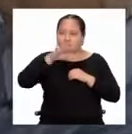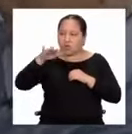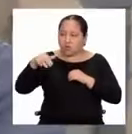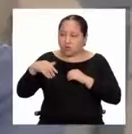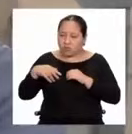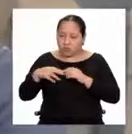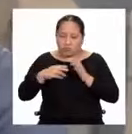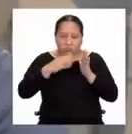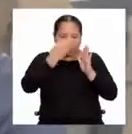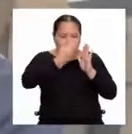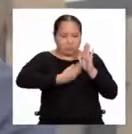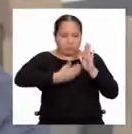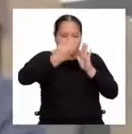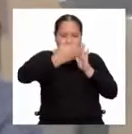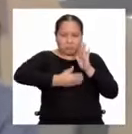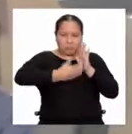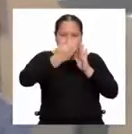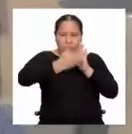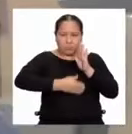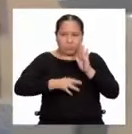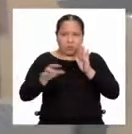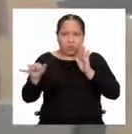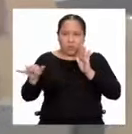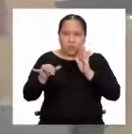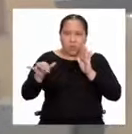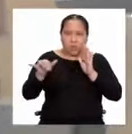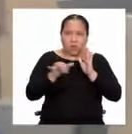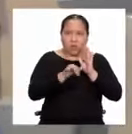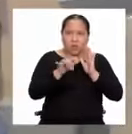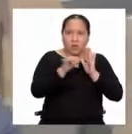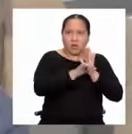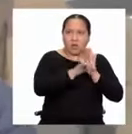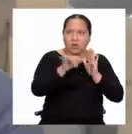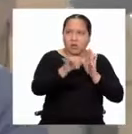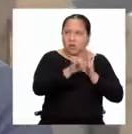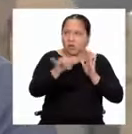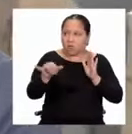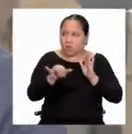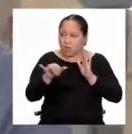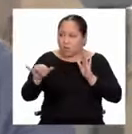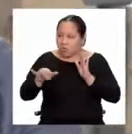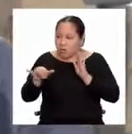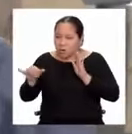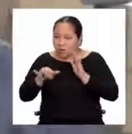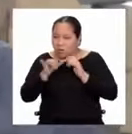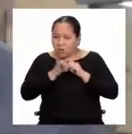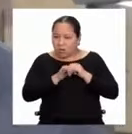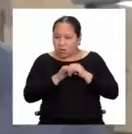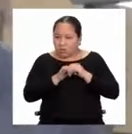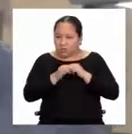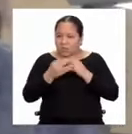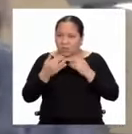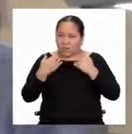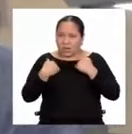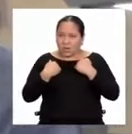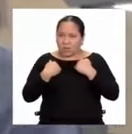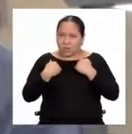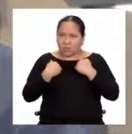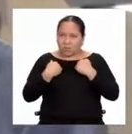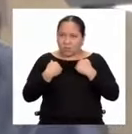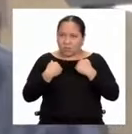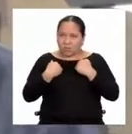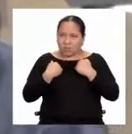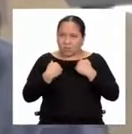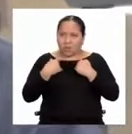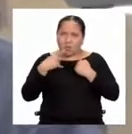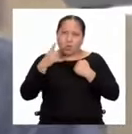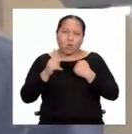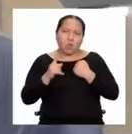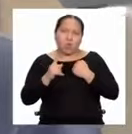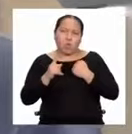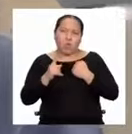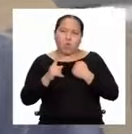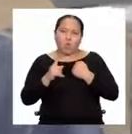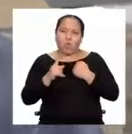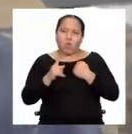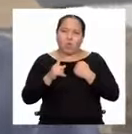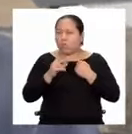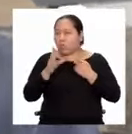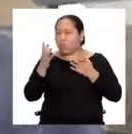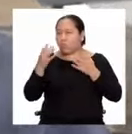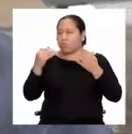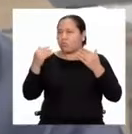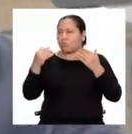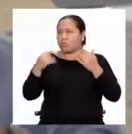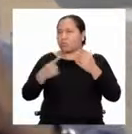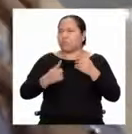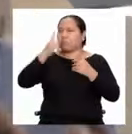en común, van a tener un ancestro en común. Eso no significa una persona, tal como dicen, ¿no? Adán y Eva, o otra,